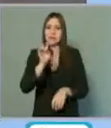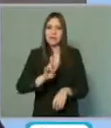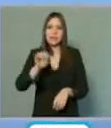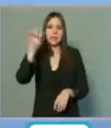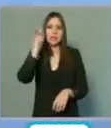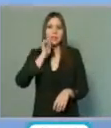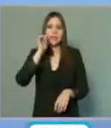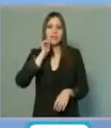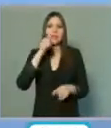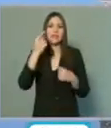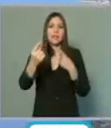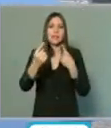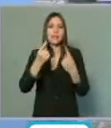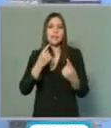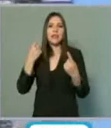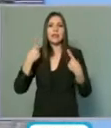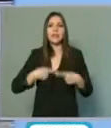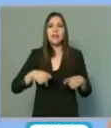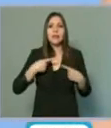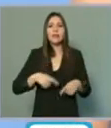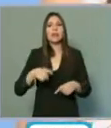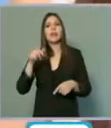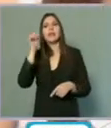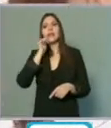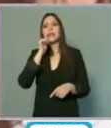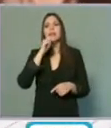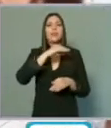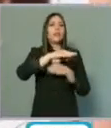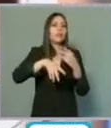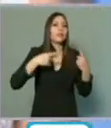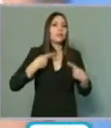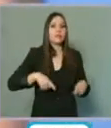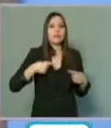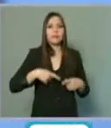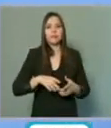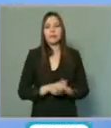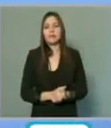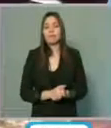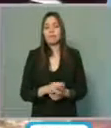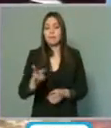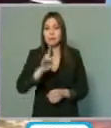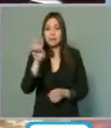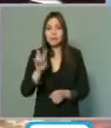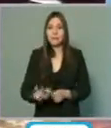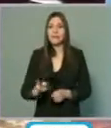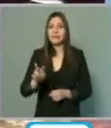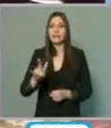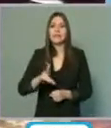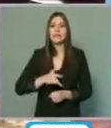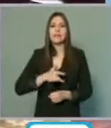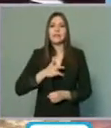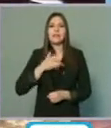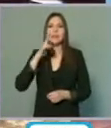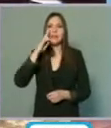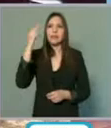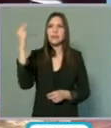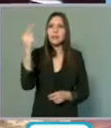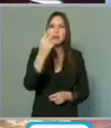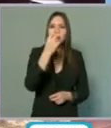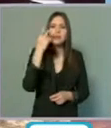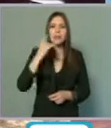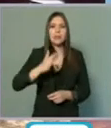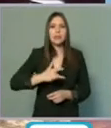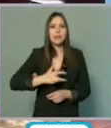está todo el tiempo interactuando con los espectadores, con la gente, consigo mismo, y realmente sientes la mirada, sientes